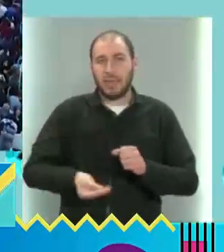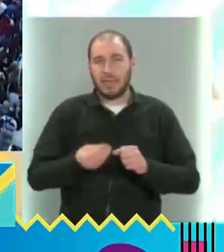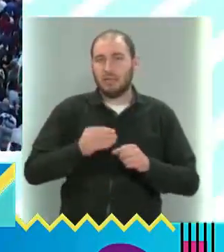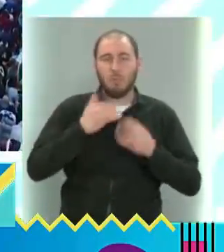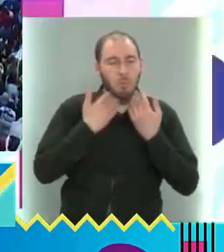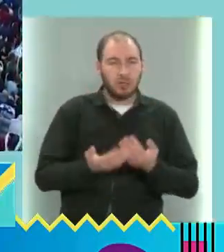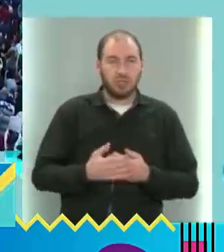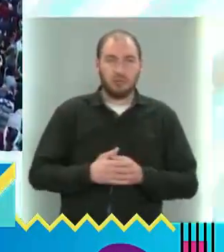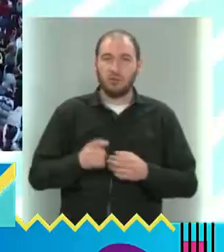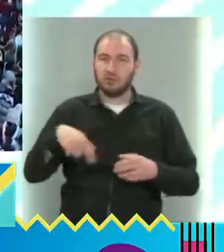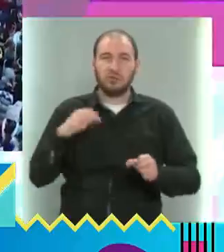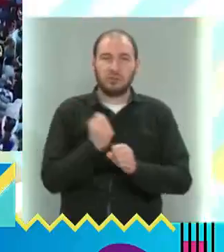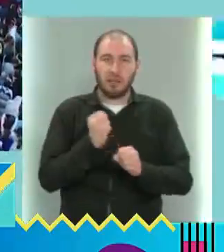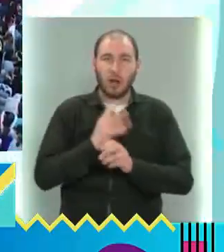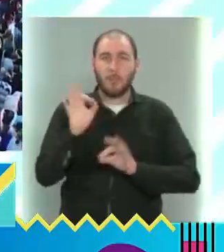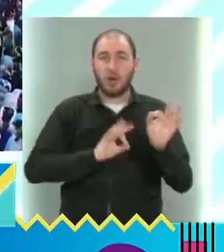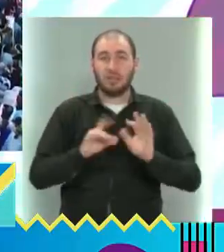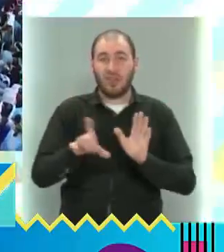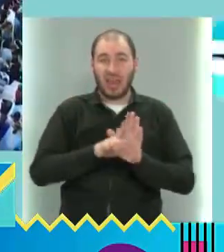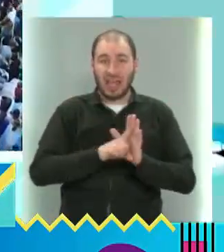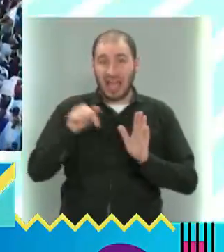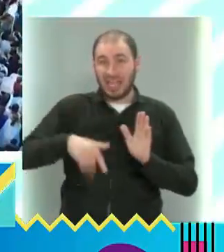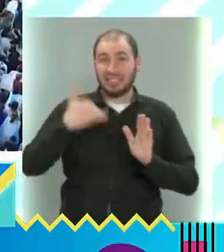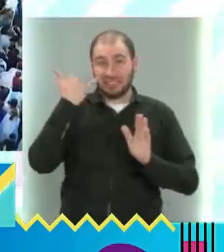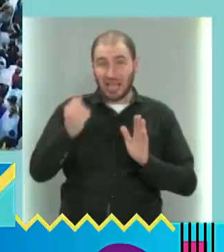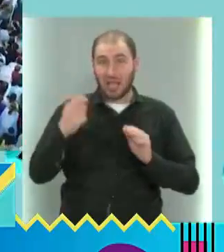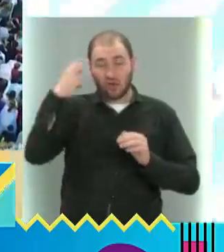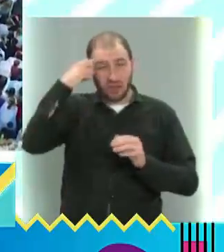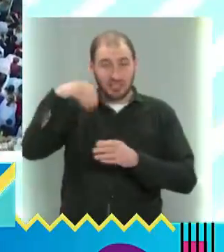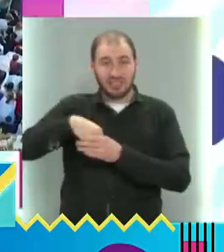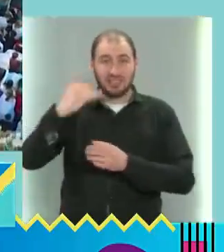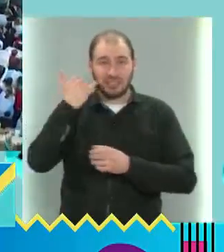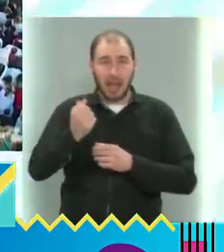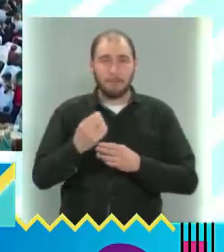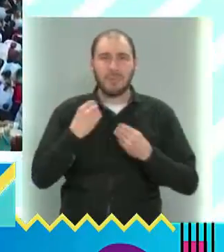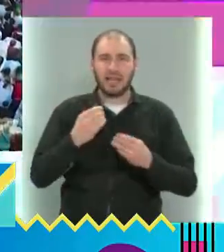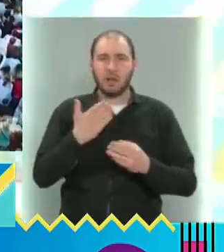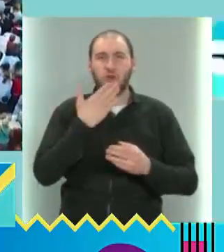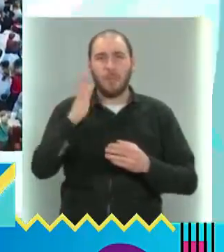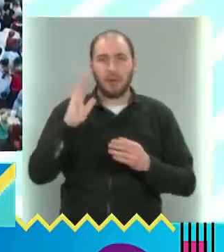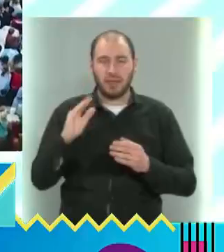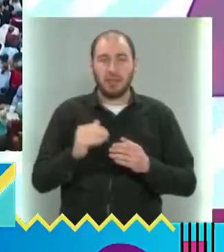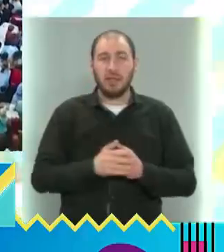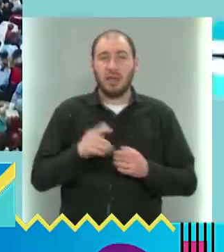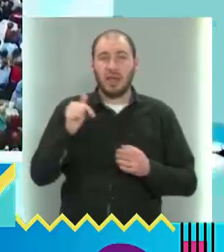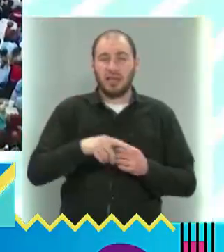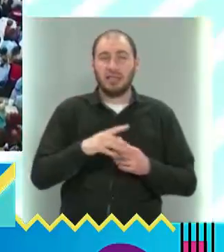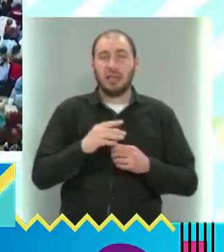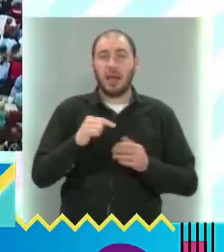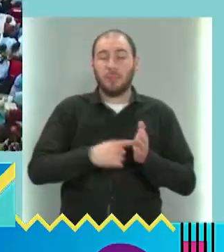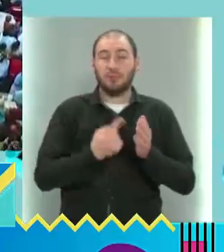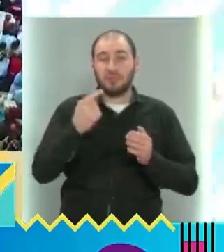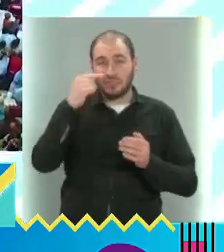es trabajar en proyectos de ley que ya están en el Congreso para cumplir con el inciso 23 del